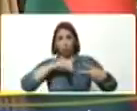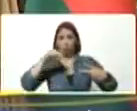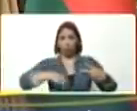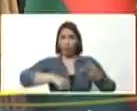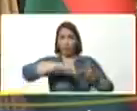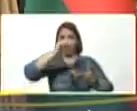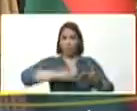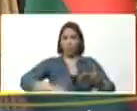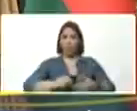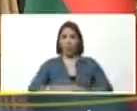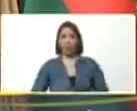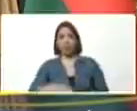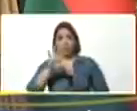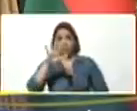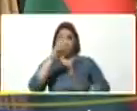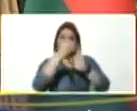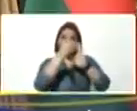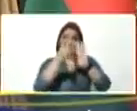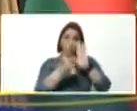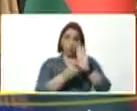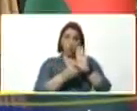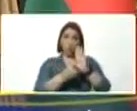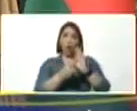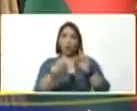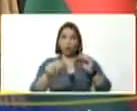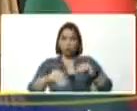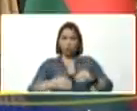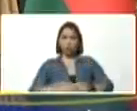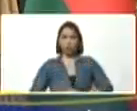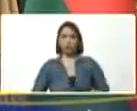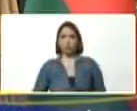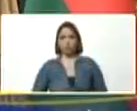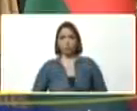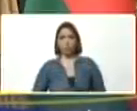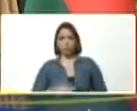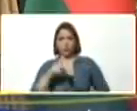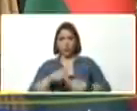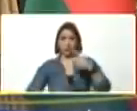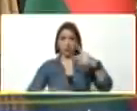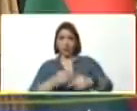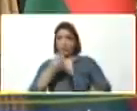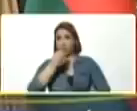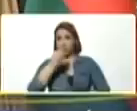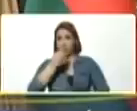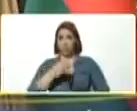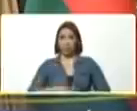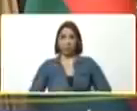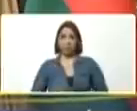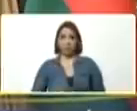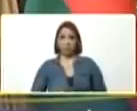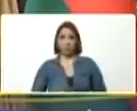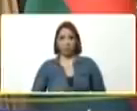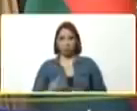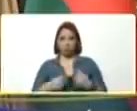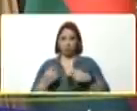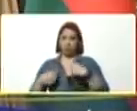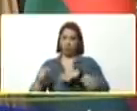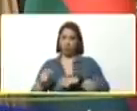5 documentos de cooperación en la producción de alimentos, en el